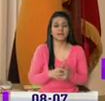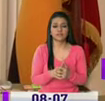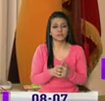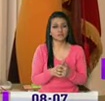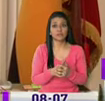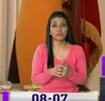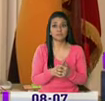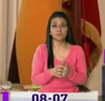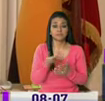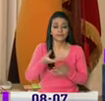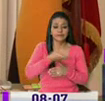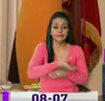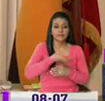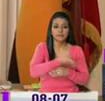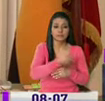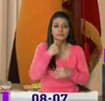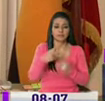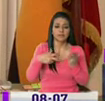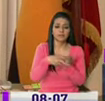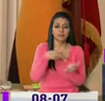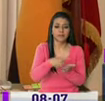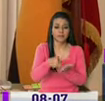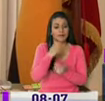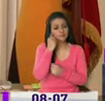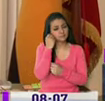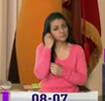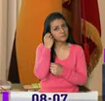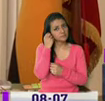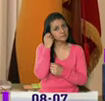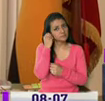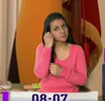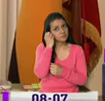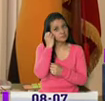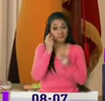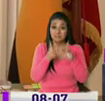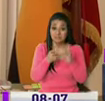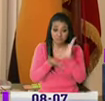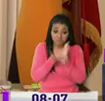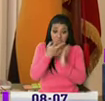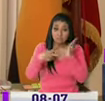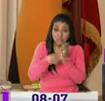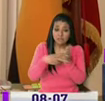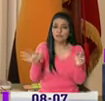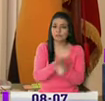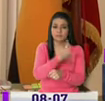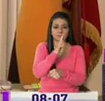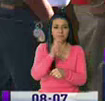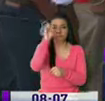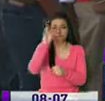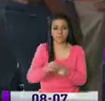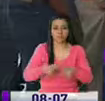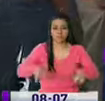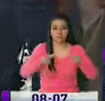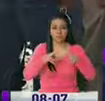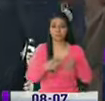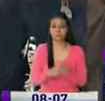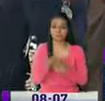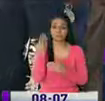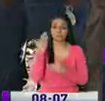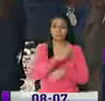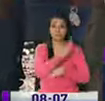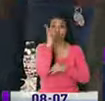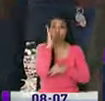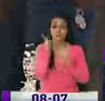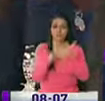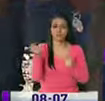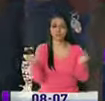través de ingresos tarifarios. En este sentido, la tarifa que nosotros estamos incrementando va a cubrir el 100% de los costos. Pasado el mediodía, los